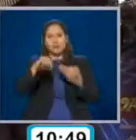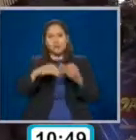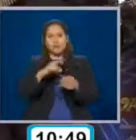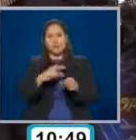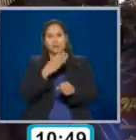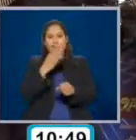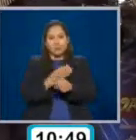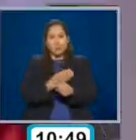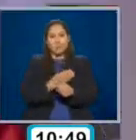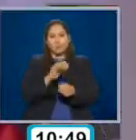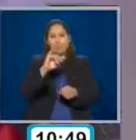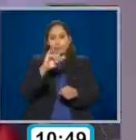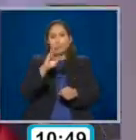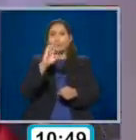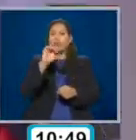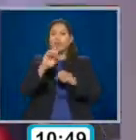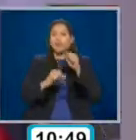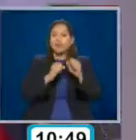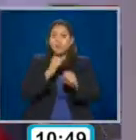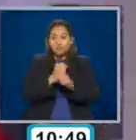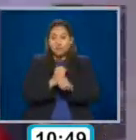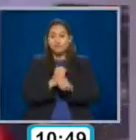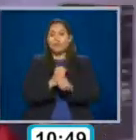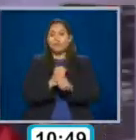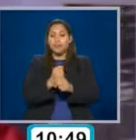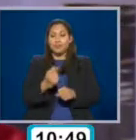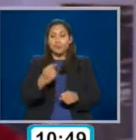Ya 49 años de estar